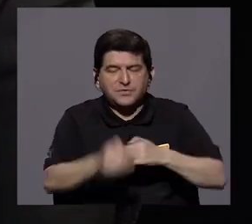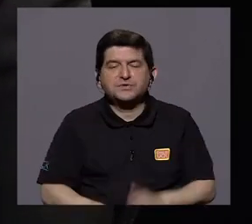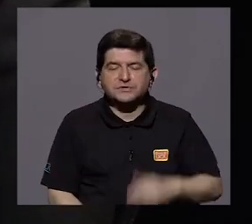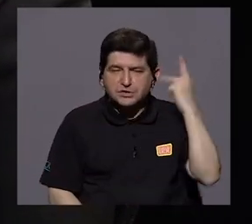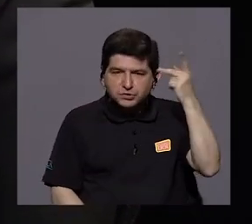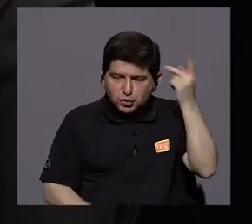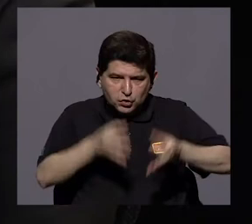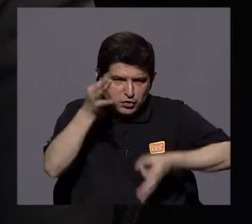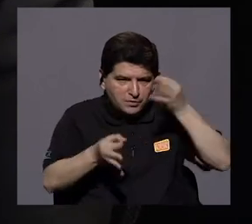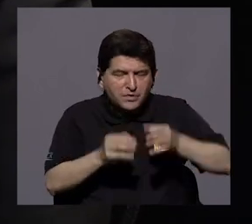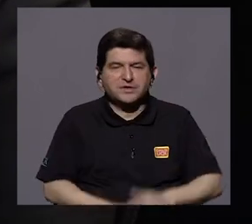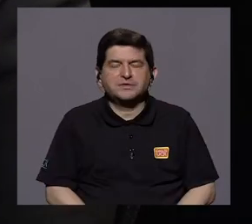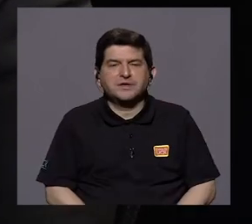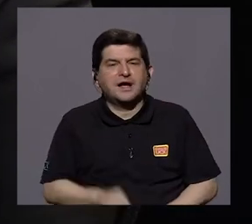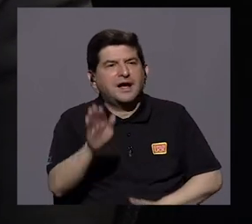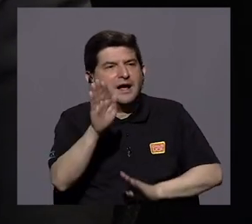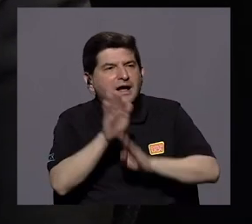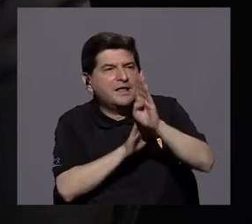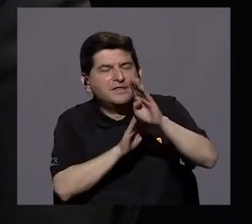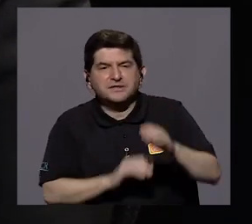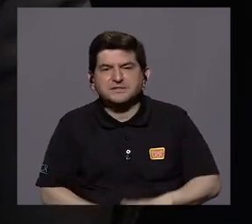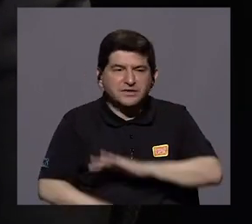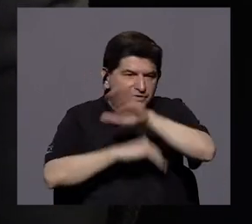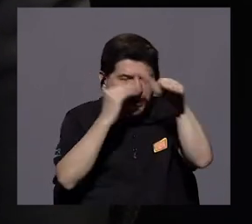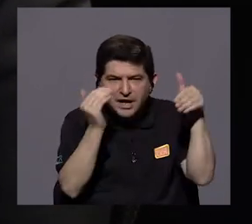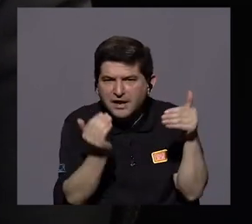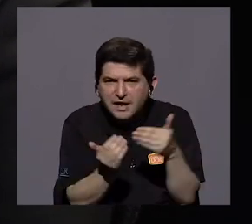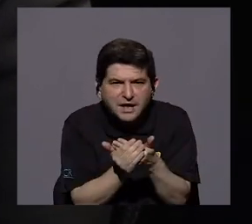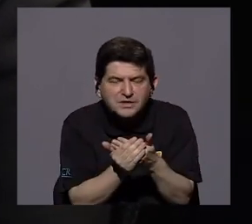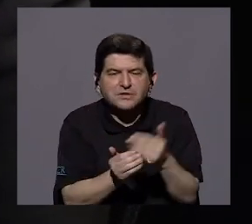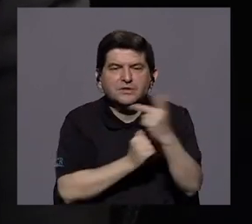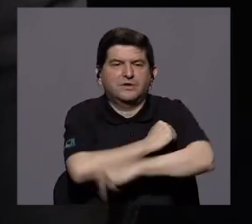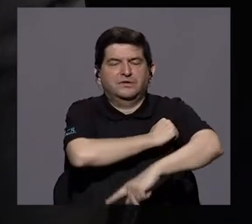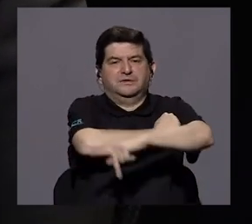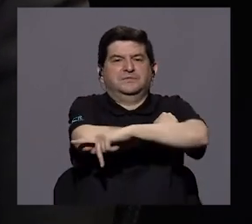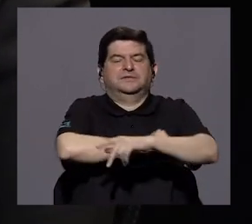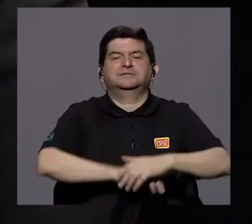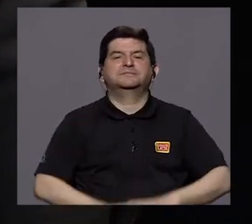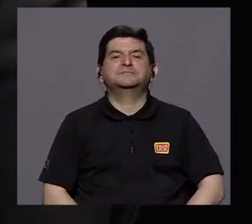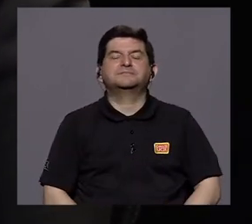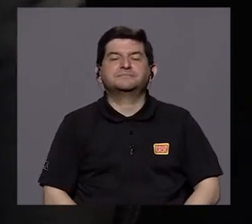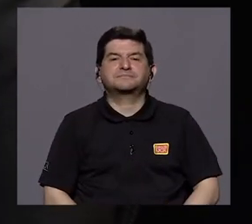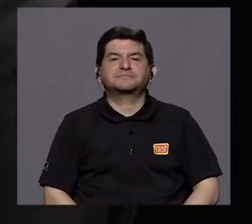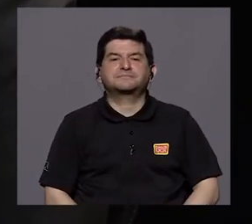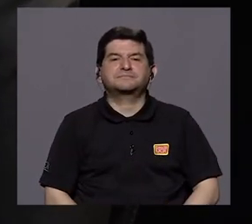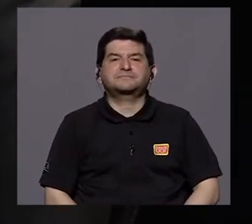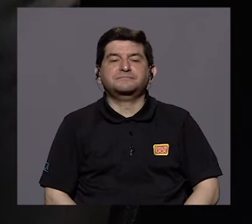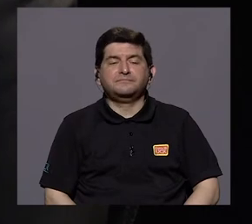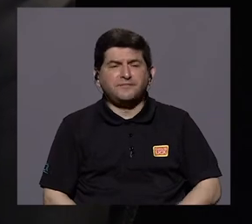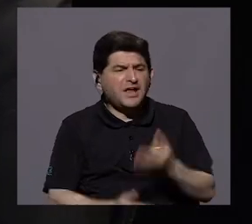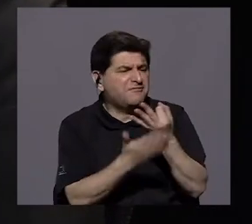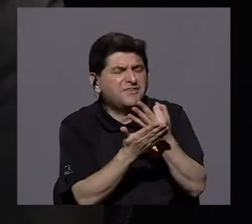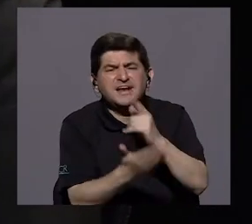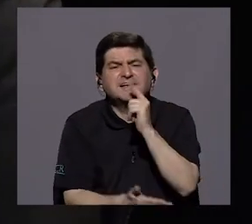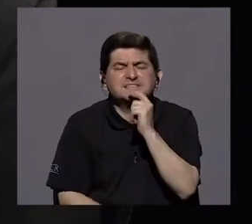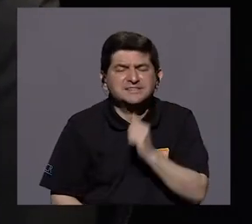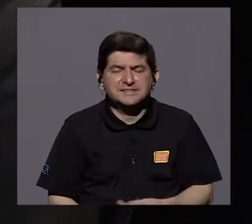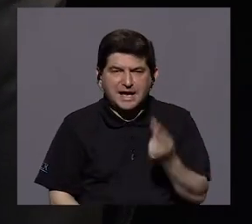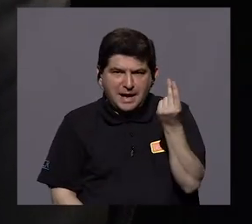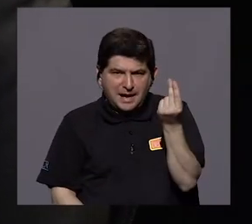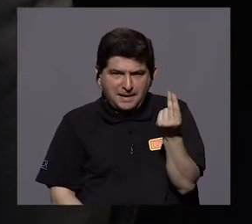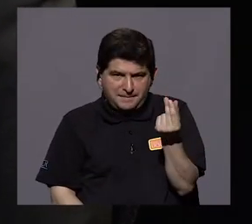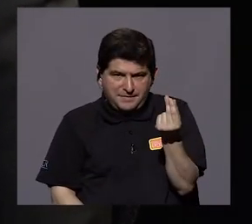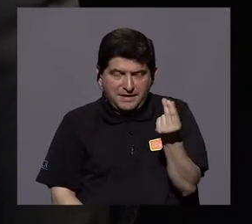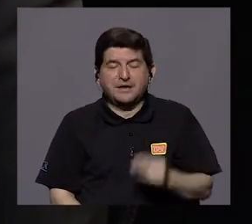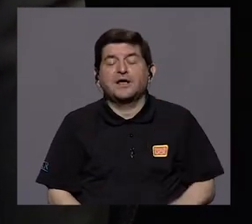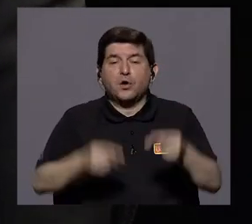Ajá. A desarrollar en todo el país. O sea, ¿quién lo financia? El